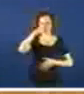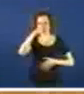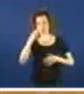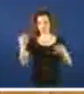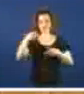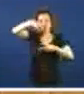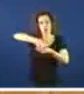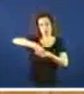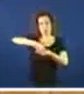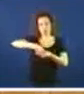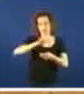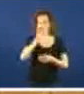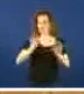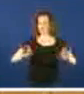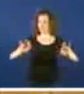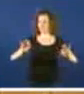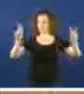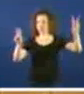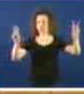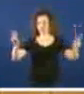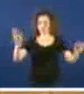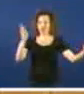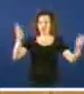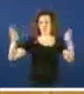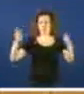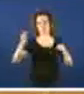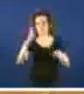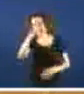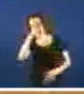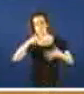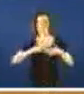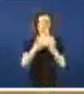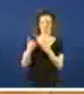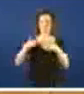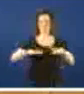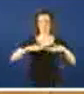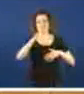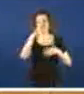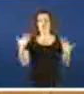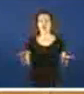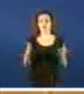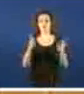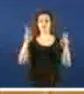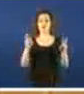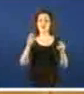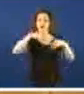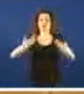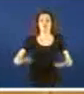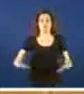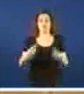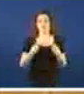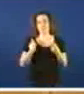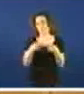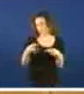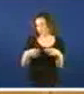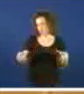sobre, xa que no Antroido debemos disfrazarnos daquelo que está de actualidade na vida política